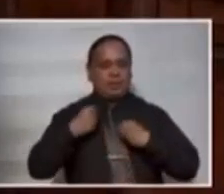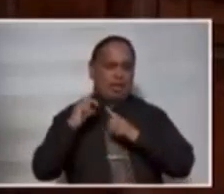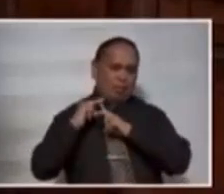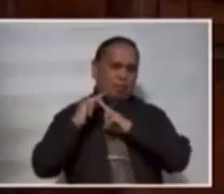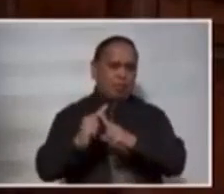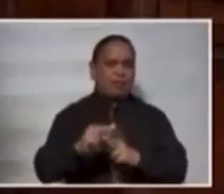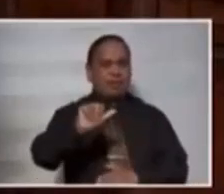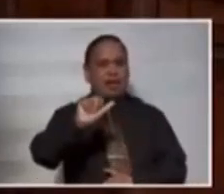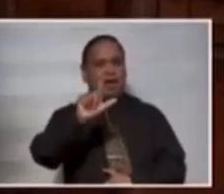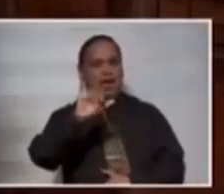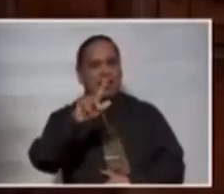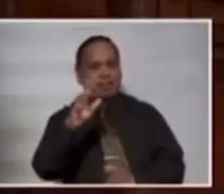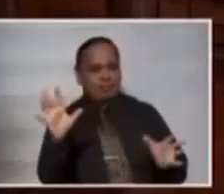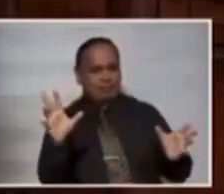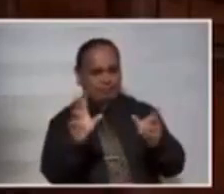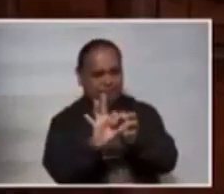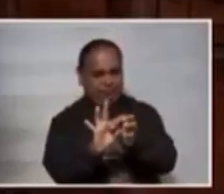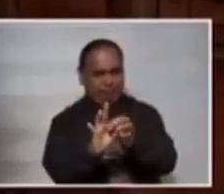la tenebra.